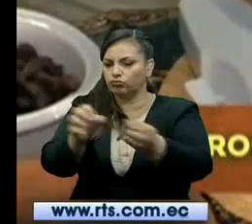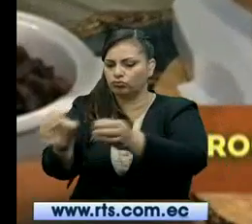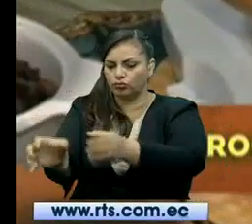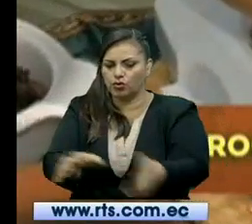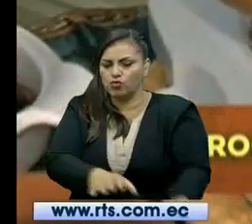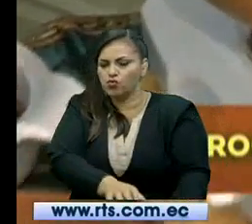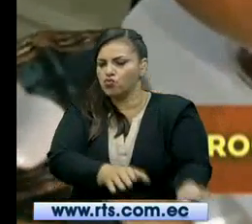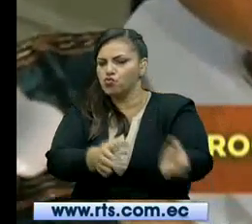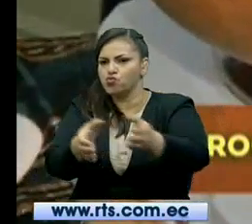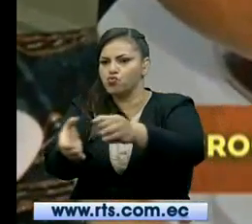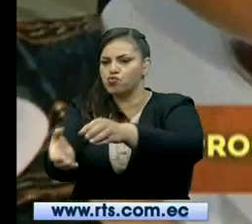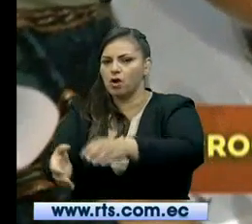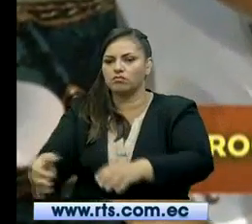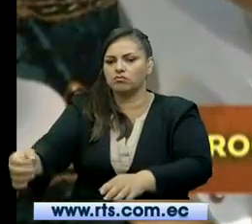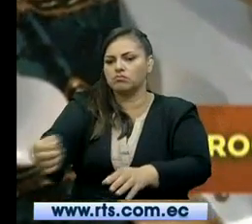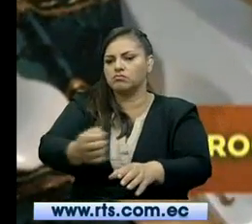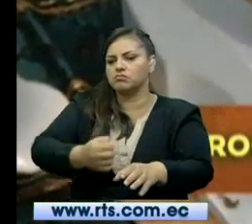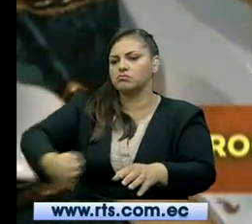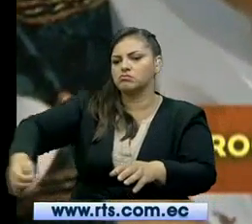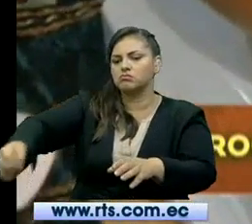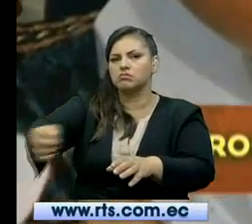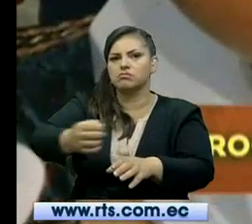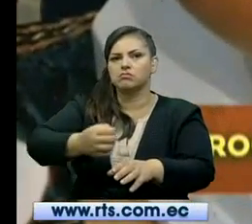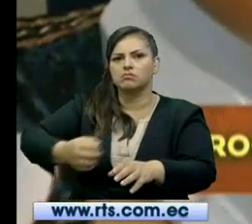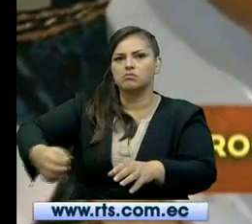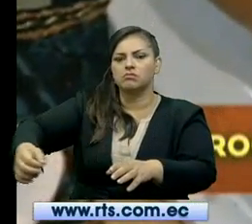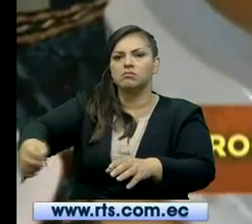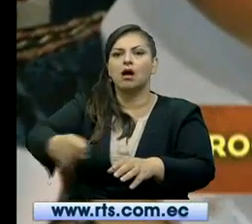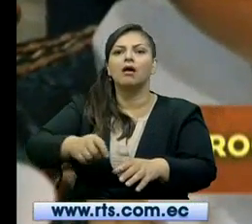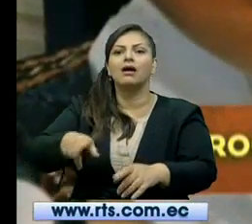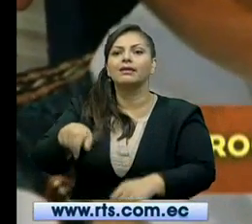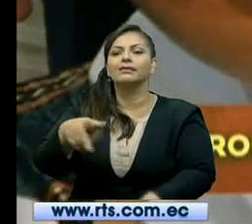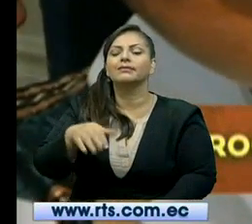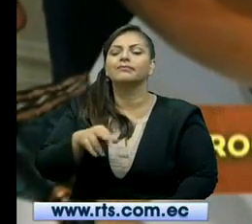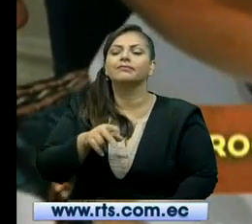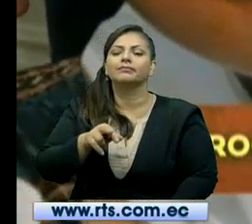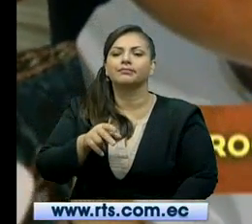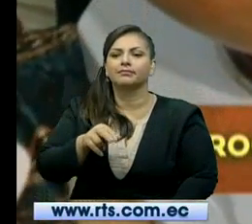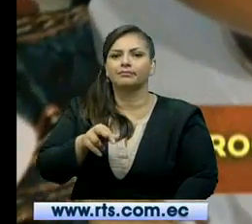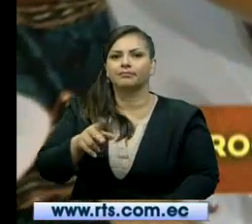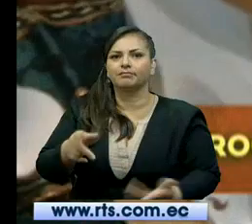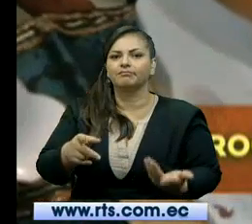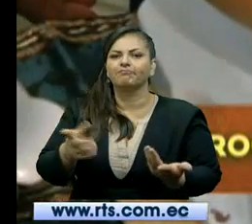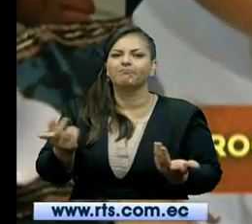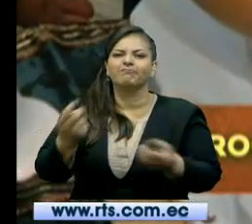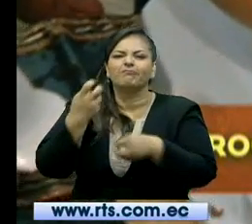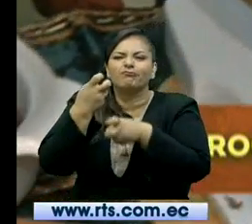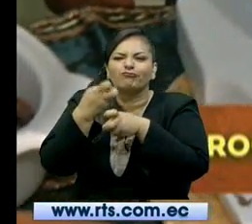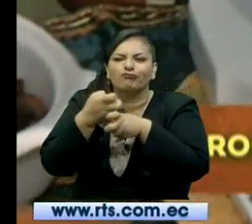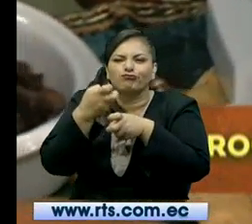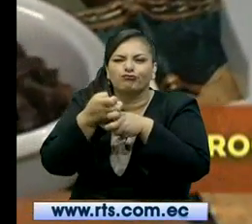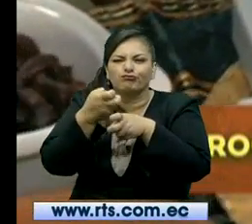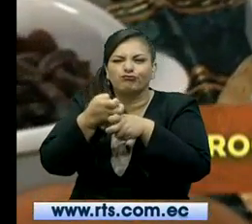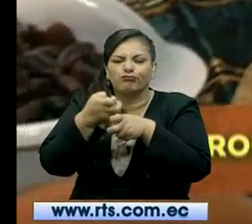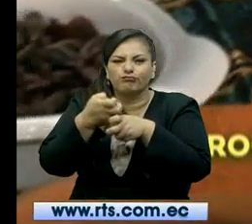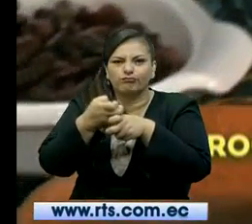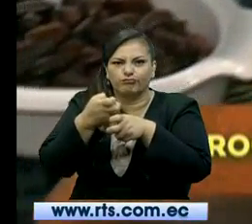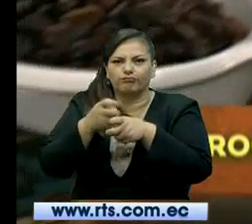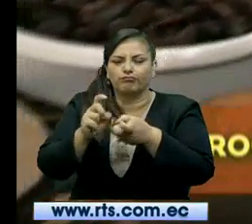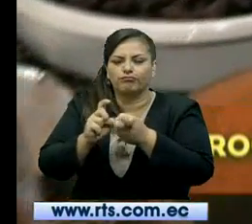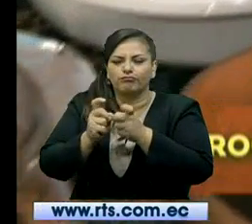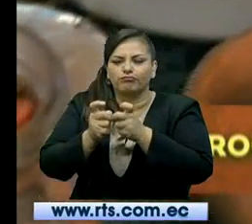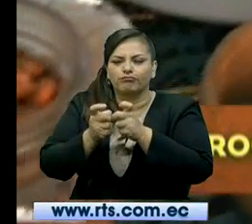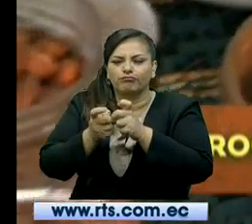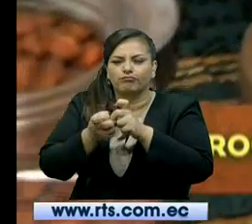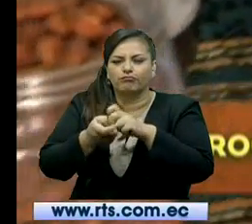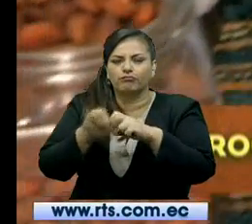familias niños que pueden aprender muy bien el proceso no importa en la gestión en